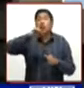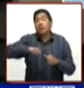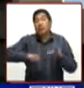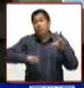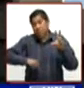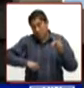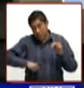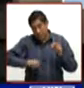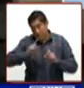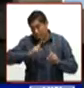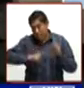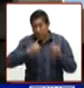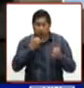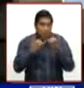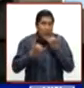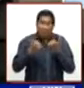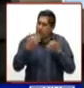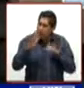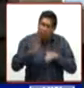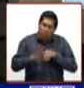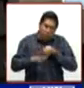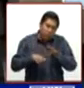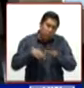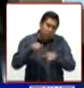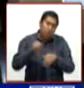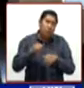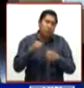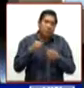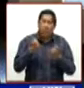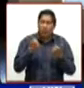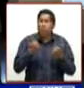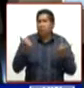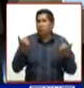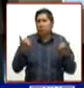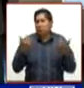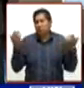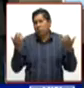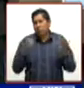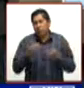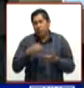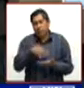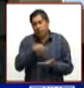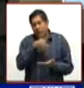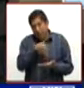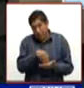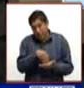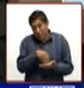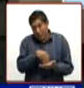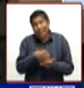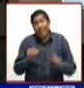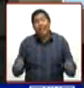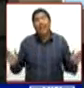algún tipo de incidente. Pero es un paso ya de que exista un módulo policial en pleno centro también de la ciudad de La Paz.